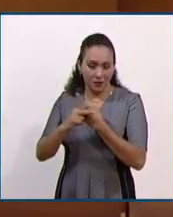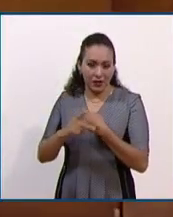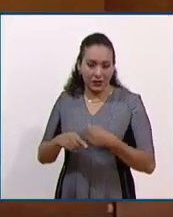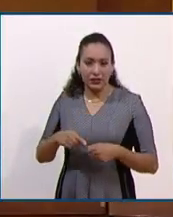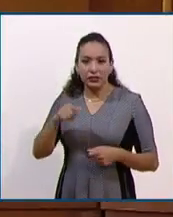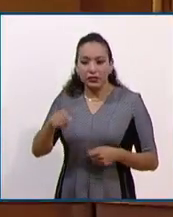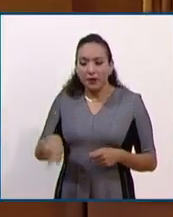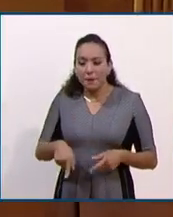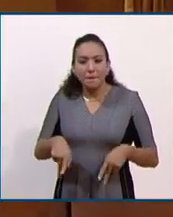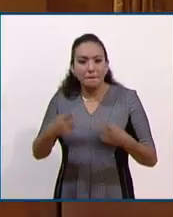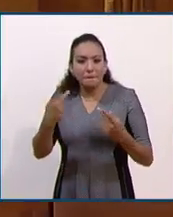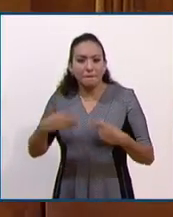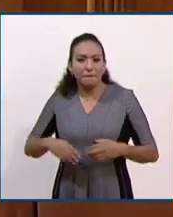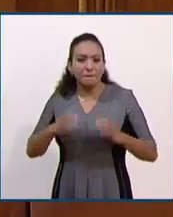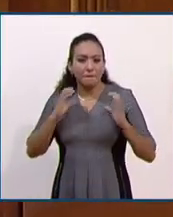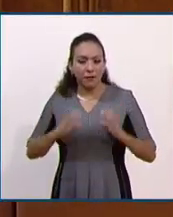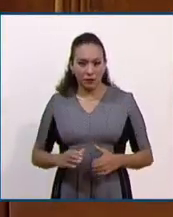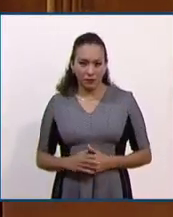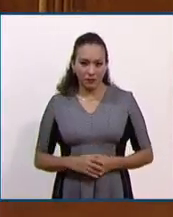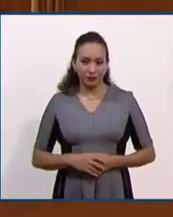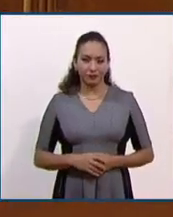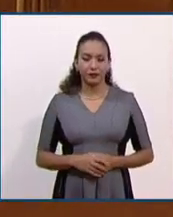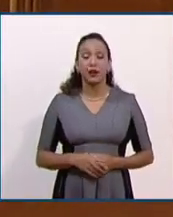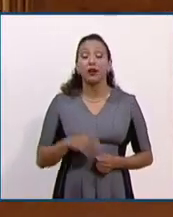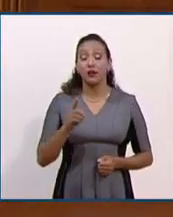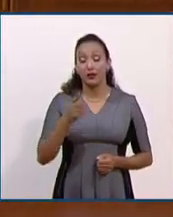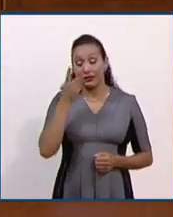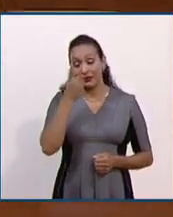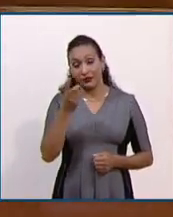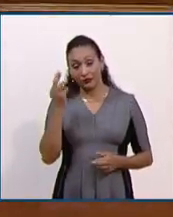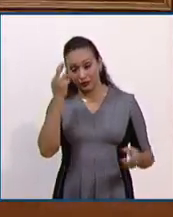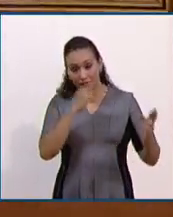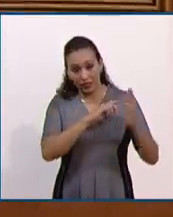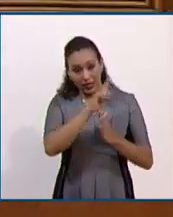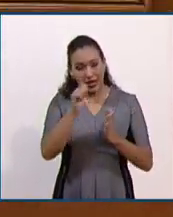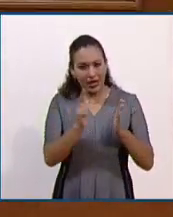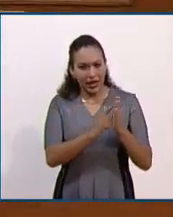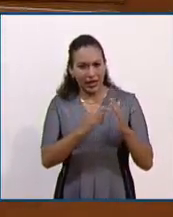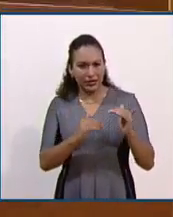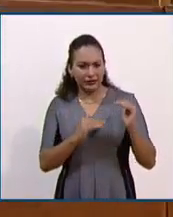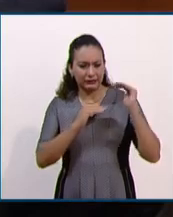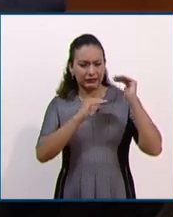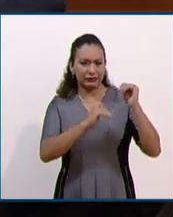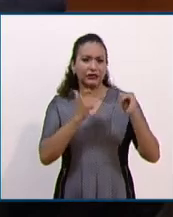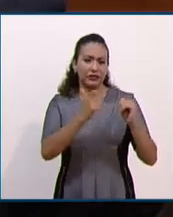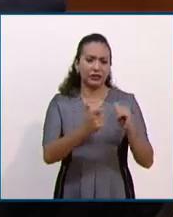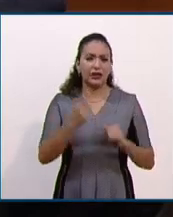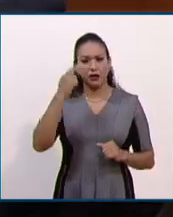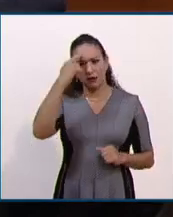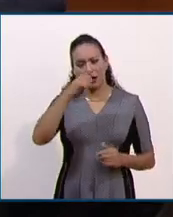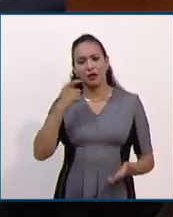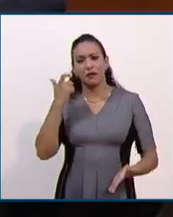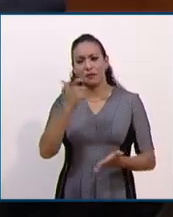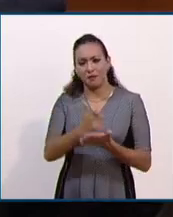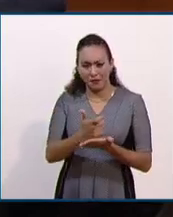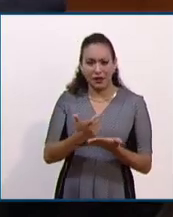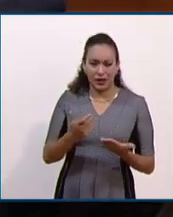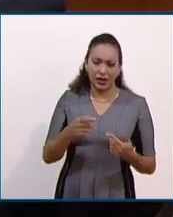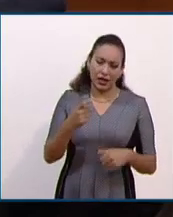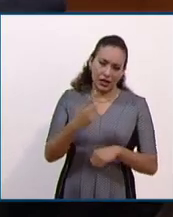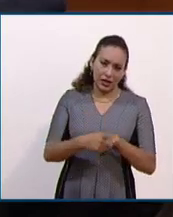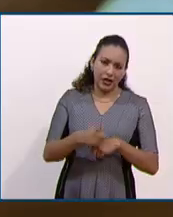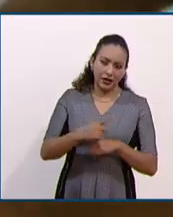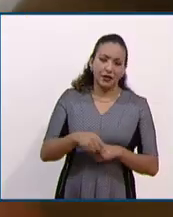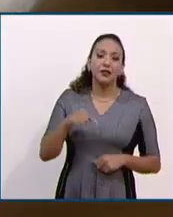En otro caso, la sala resolvió que es inconstitucional fijar en la ley montos máximos de indemnización por reparación del daño moral. En